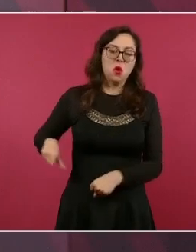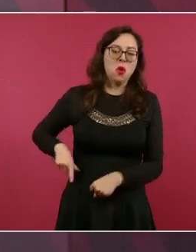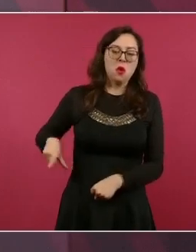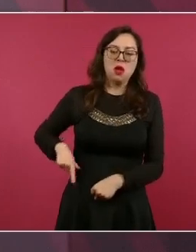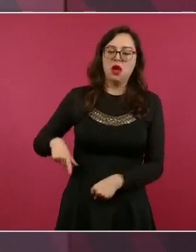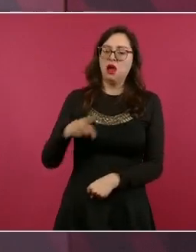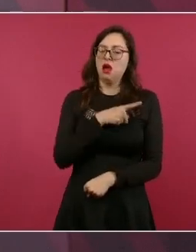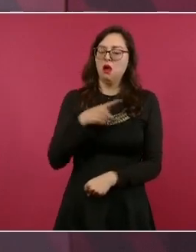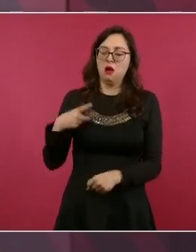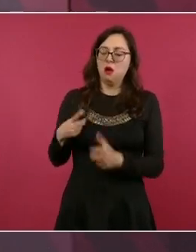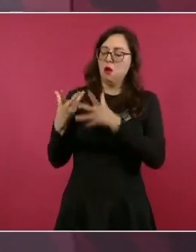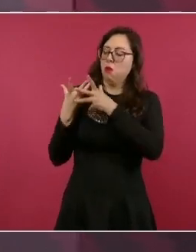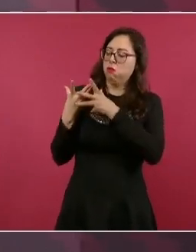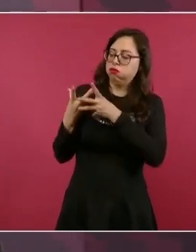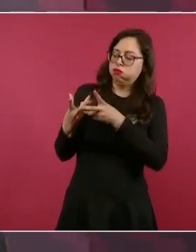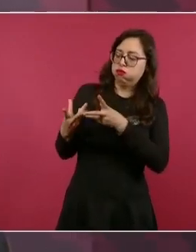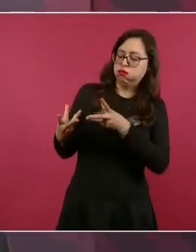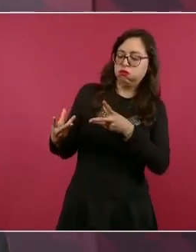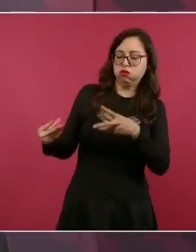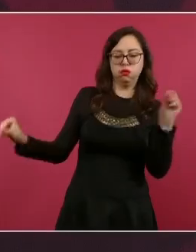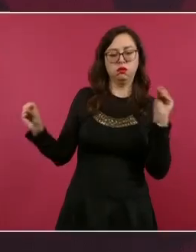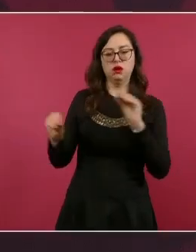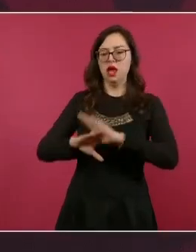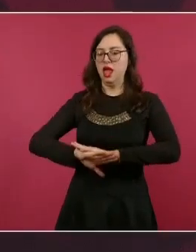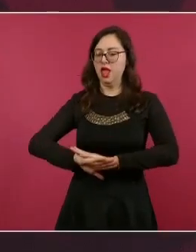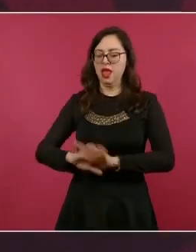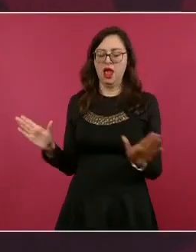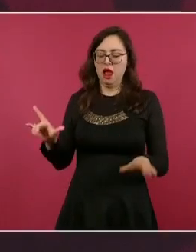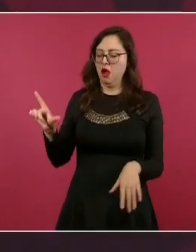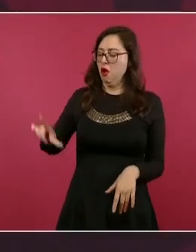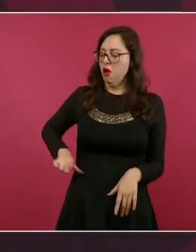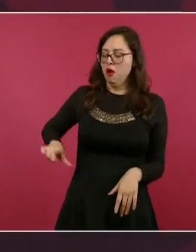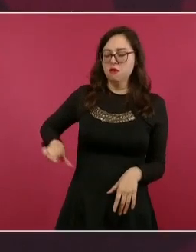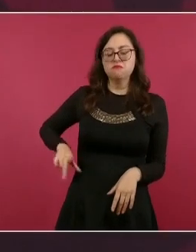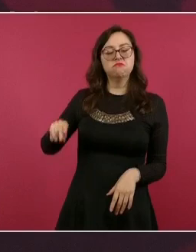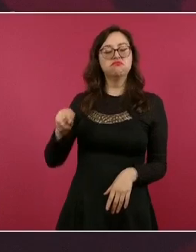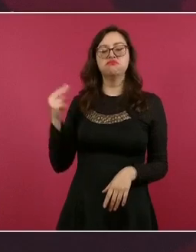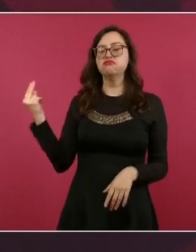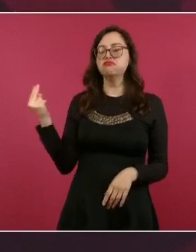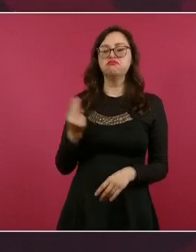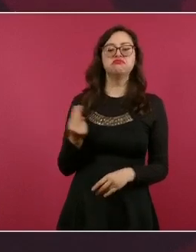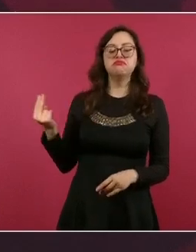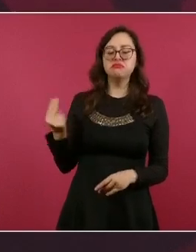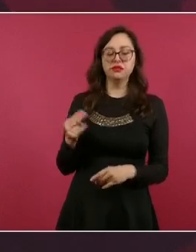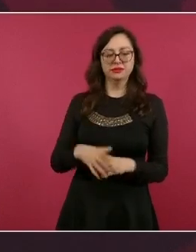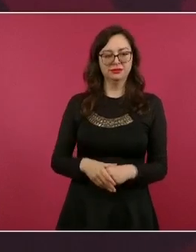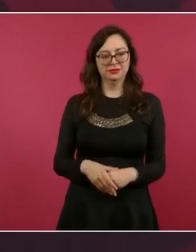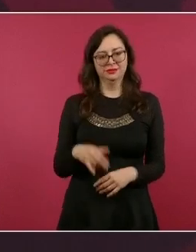de que desapareciera el Estado.